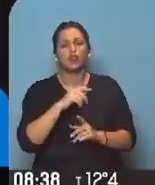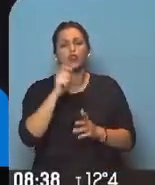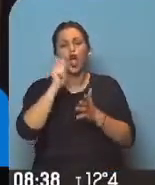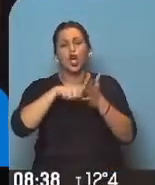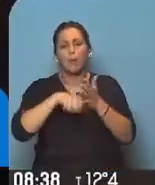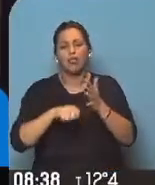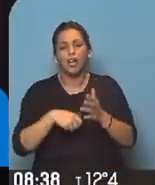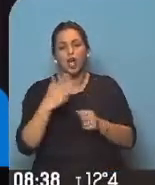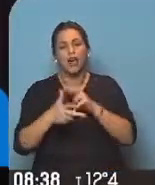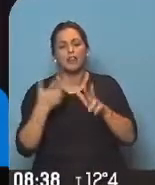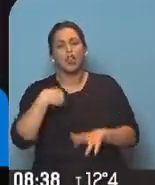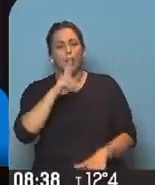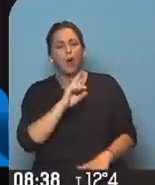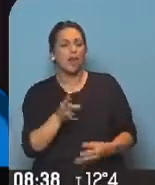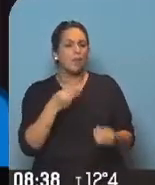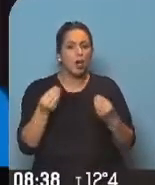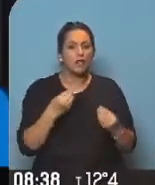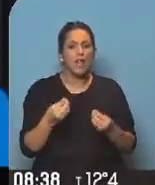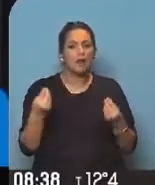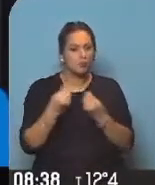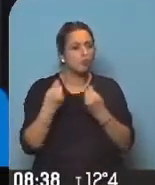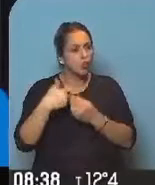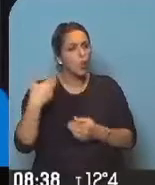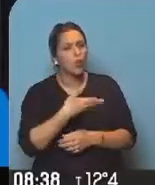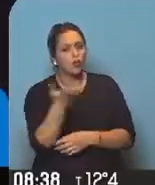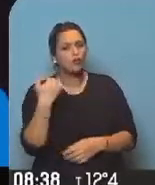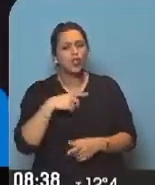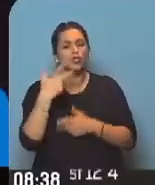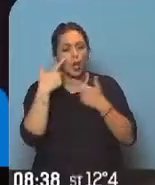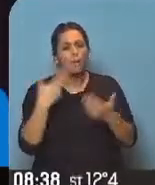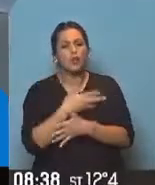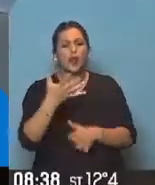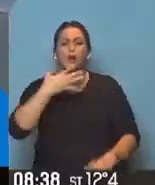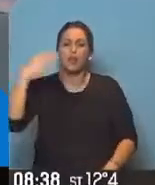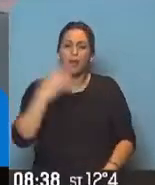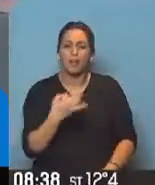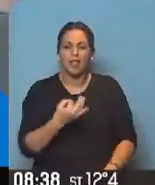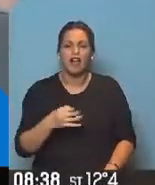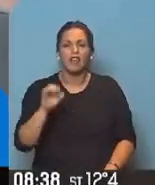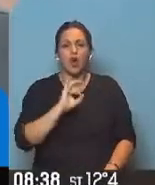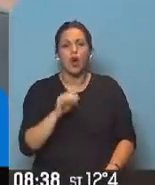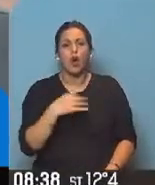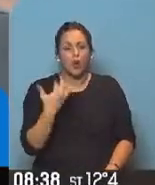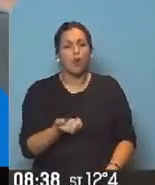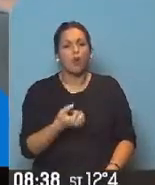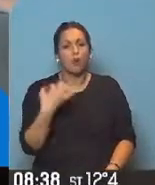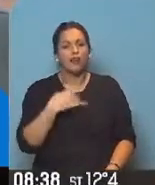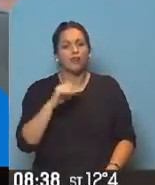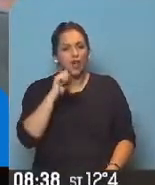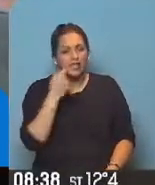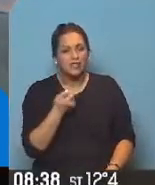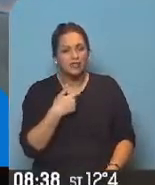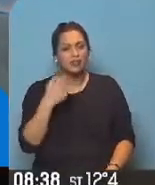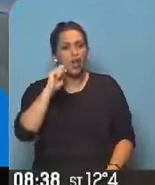de mujeres que se sintieron pero porque habiendo tantos casos reales no mostramos casos reales que estaban tan bonitas cuando uno tiene un proceso en la enfermedad que está muy mal